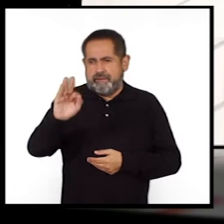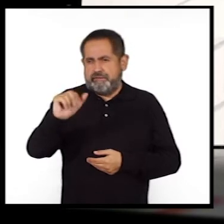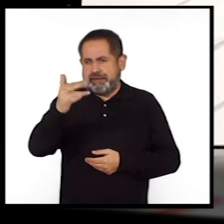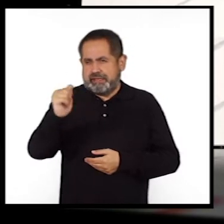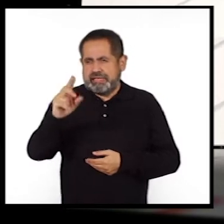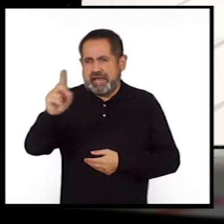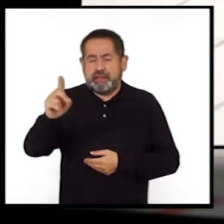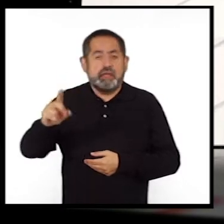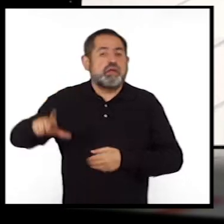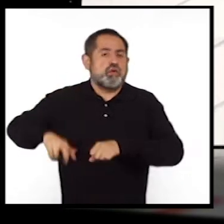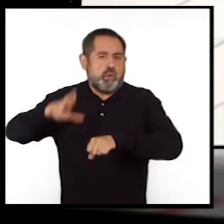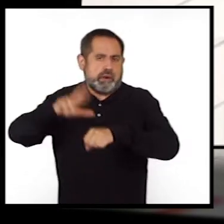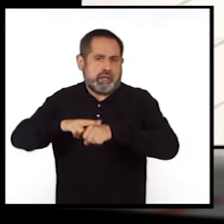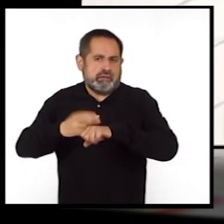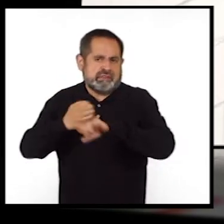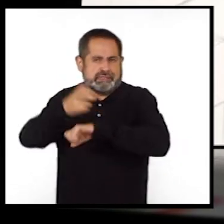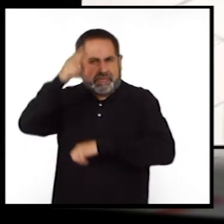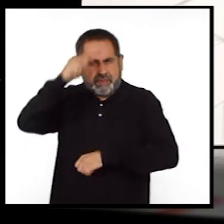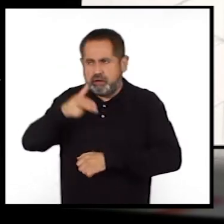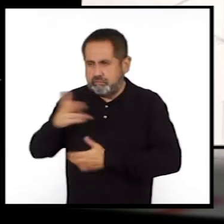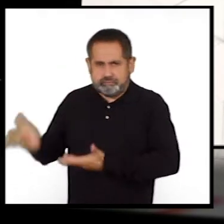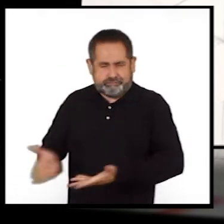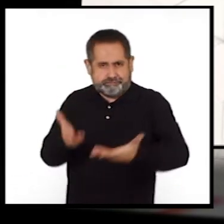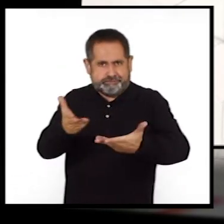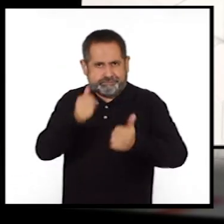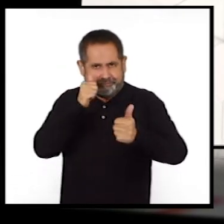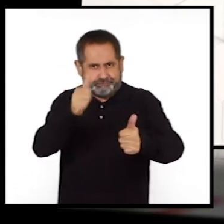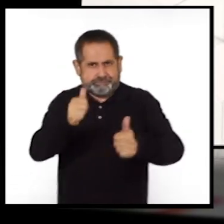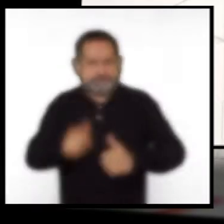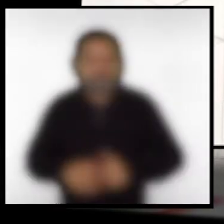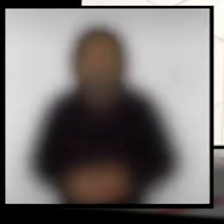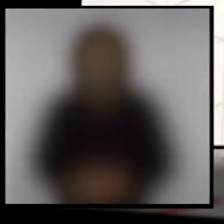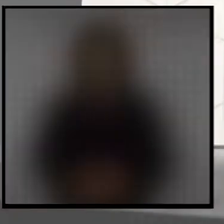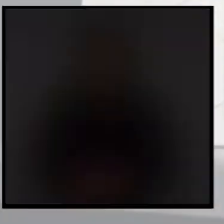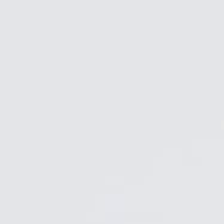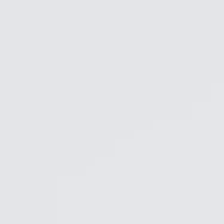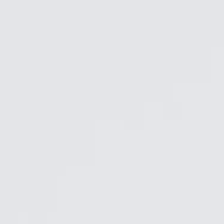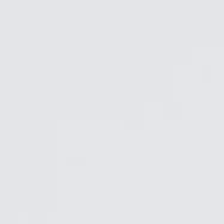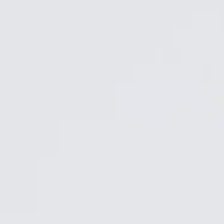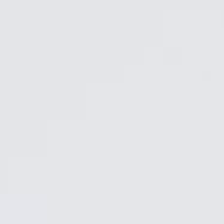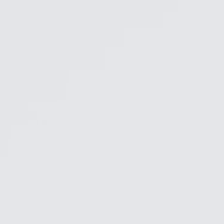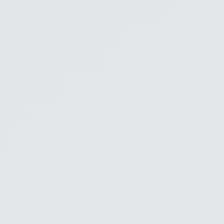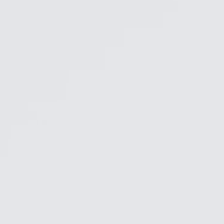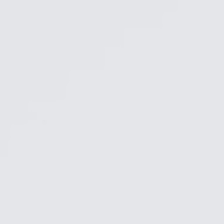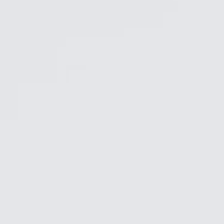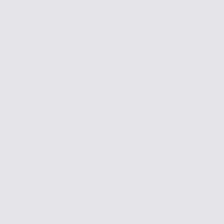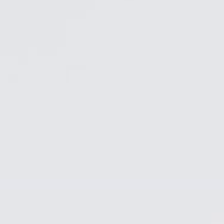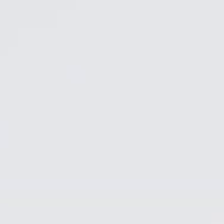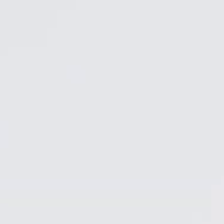Meneses, gobernador constitucional del estado de Hidalgo. Adelante, gobernador.